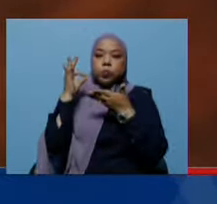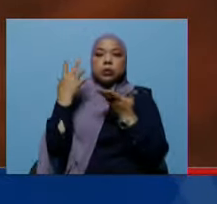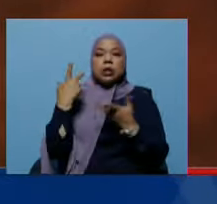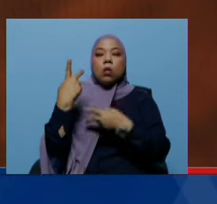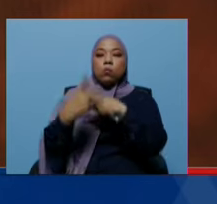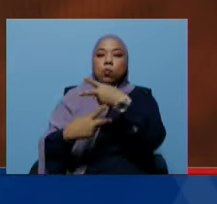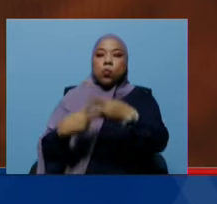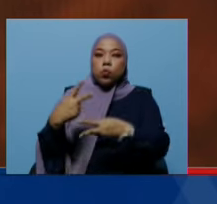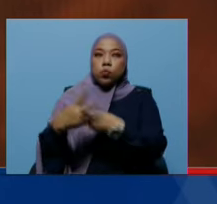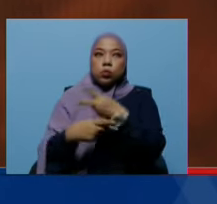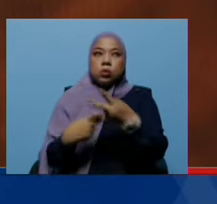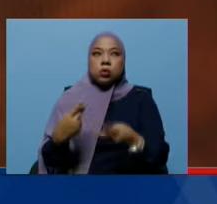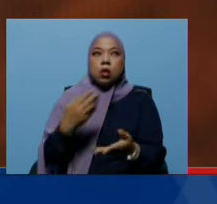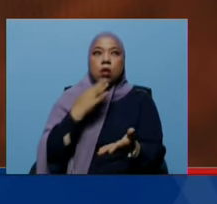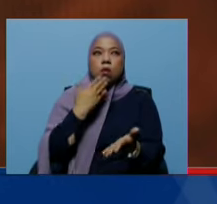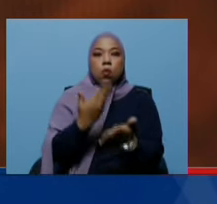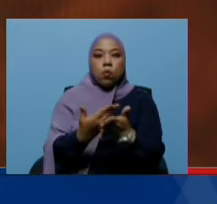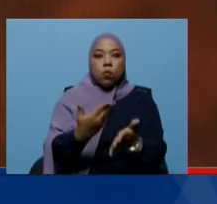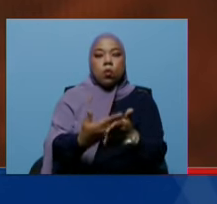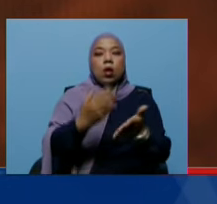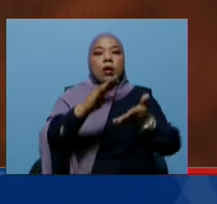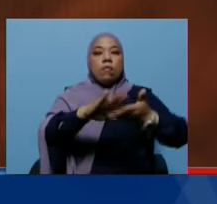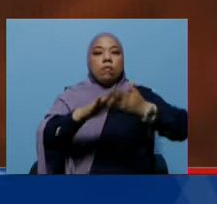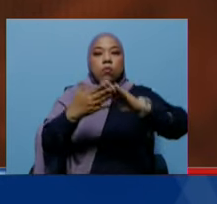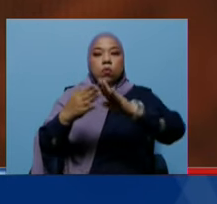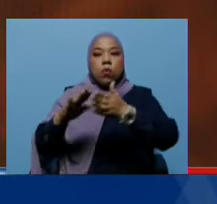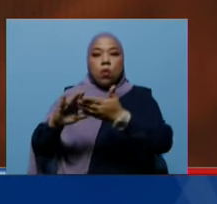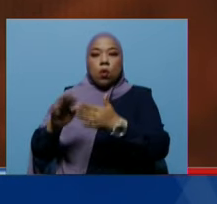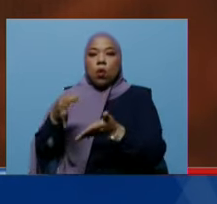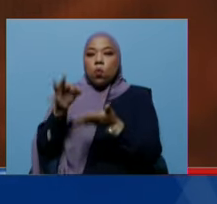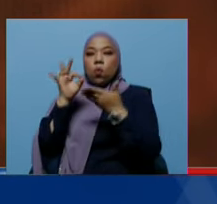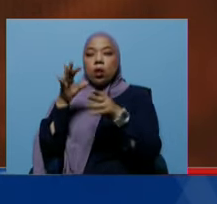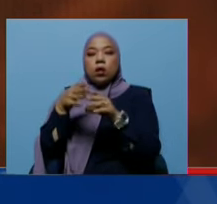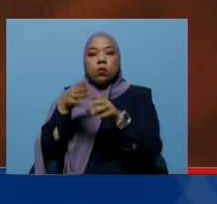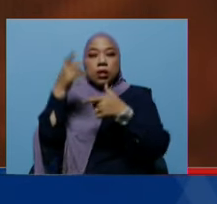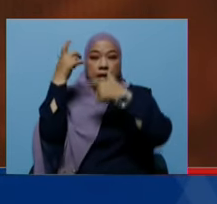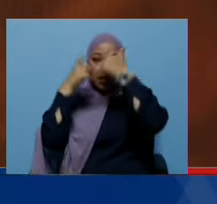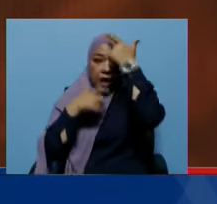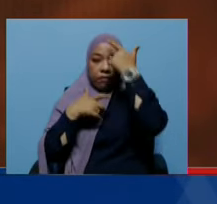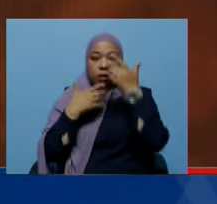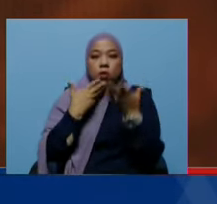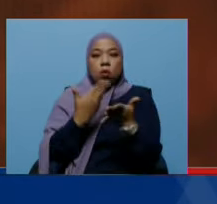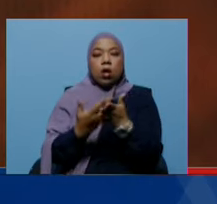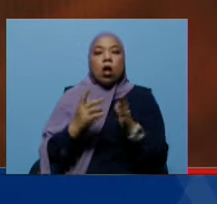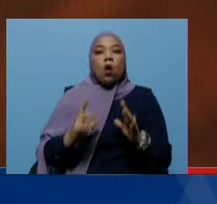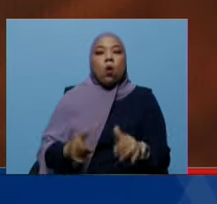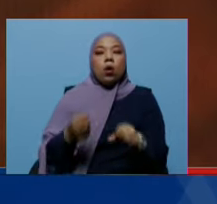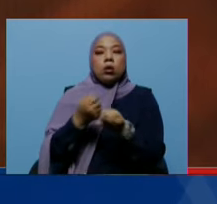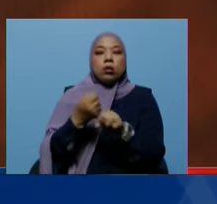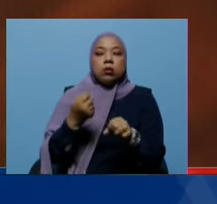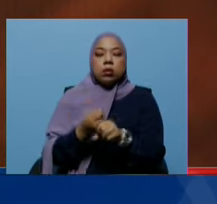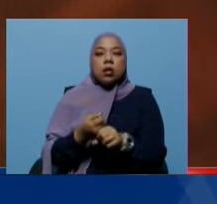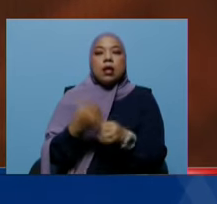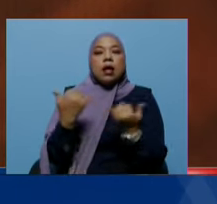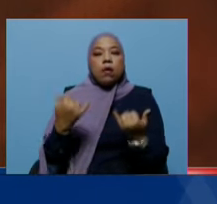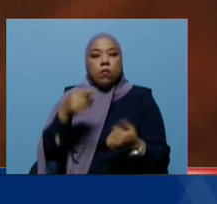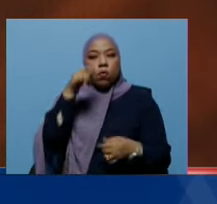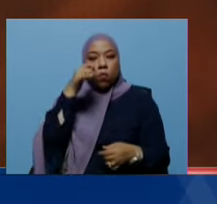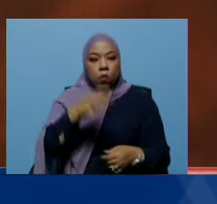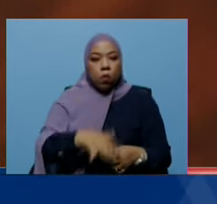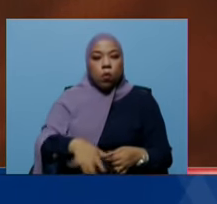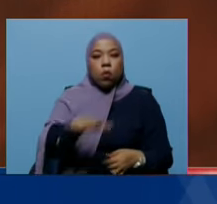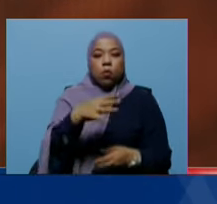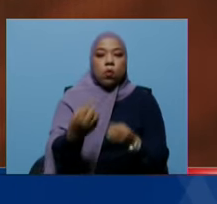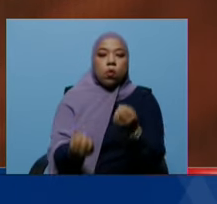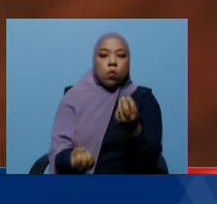del plan comunal para el café, un plan que nació con el comandante Hugo Chávez y que en el campo se mantiene porque nuestras plantas